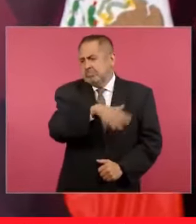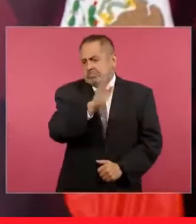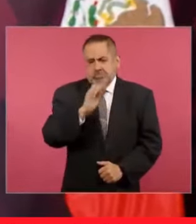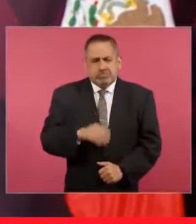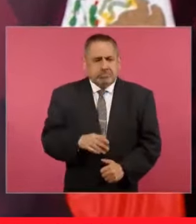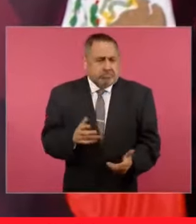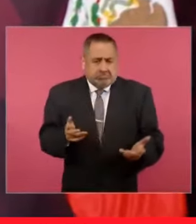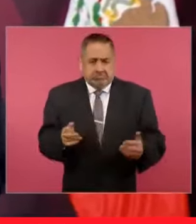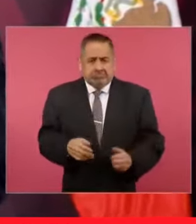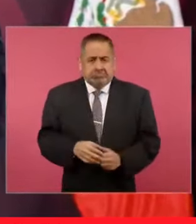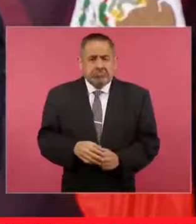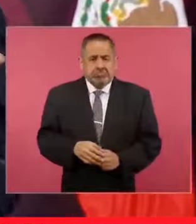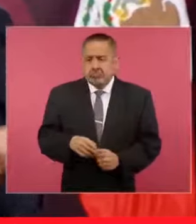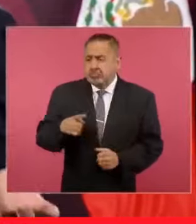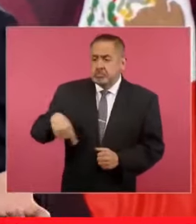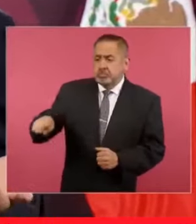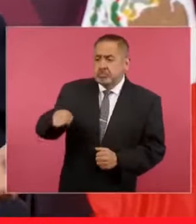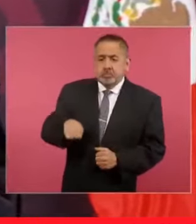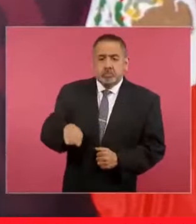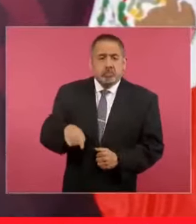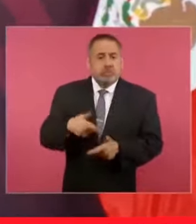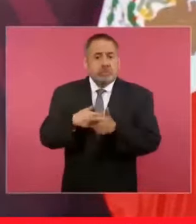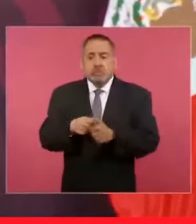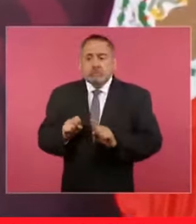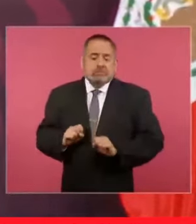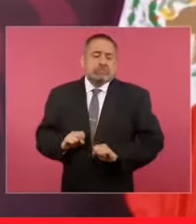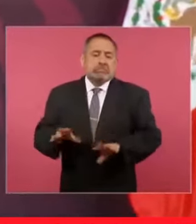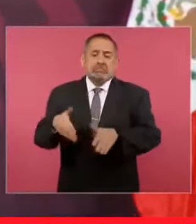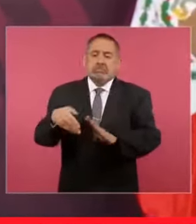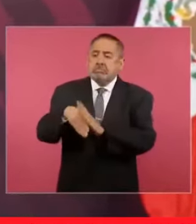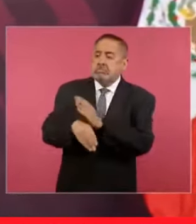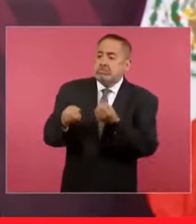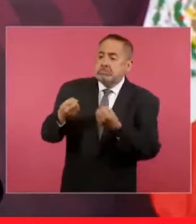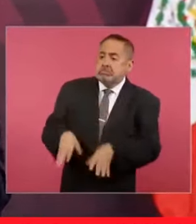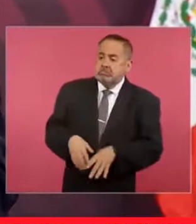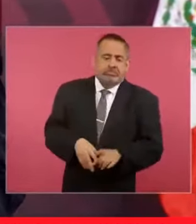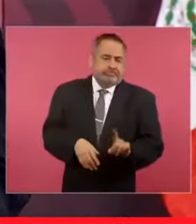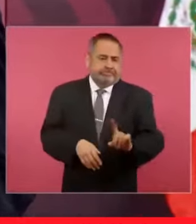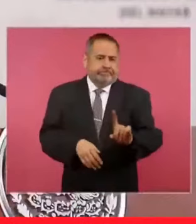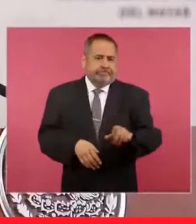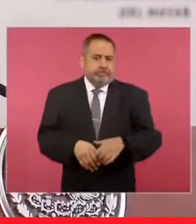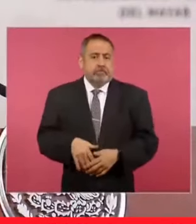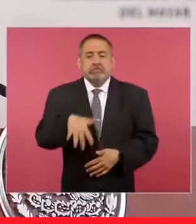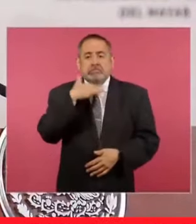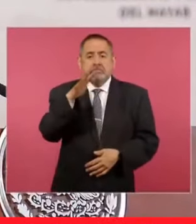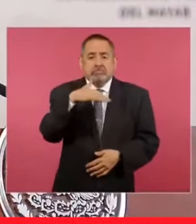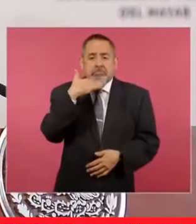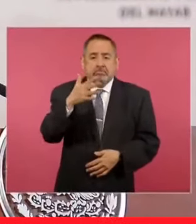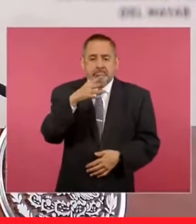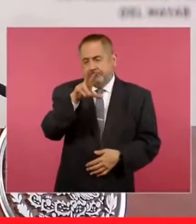que este que permitamos la